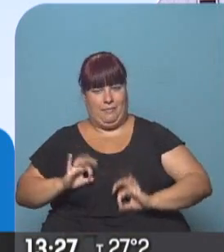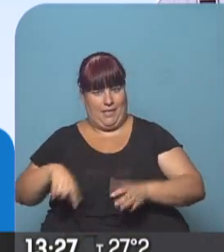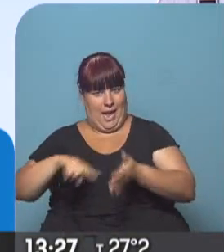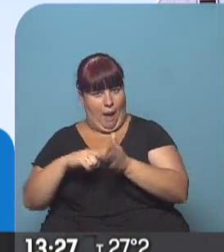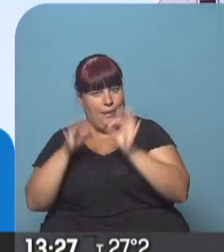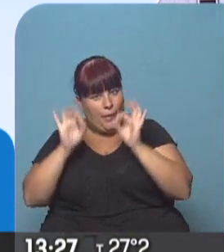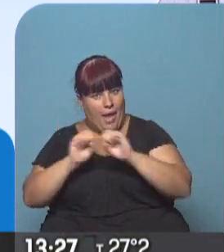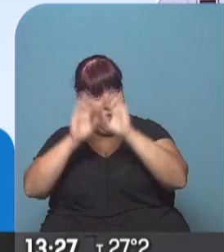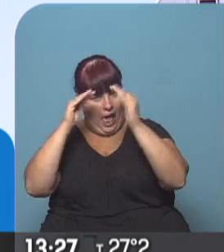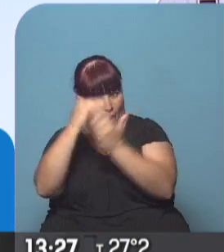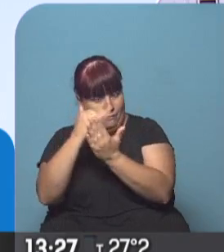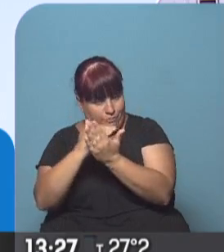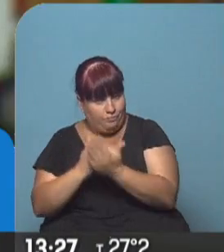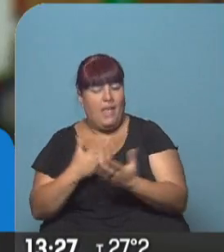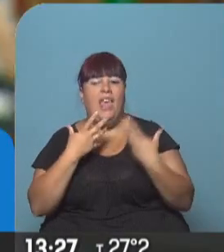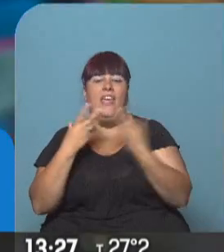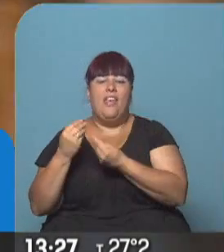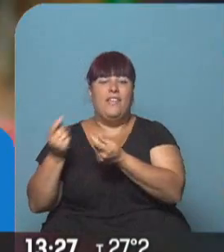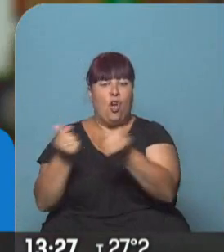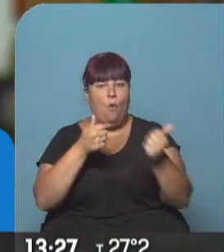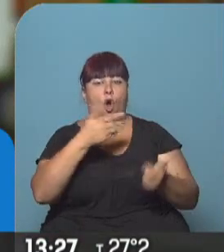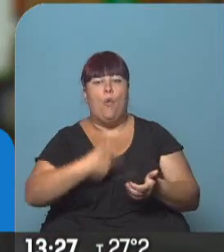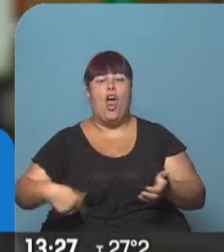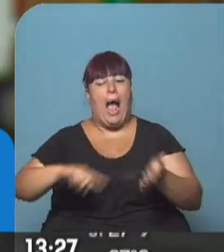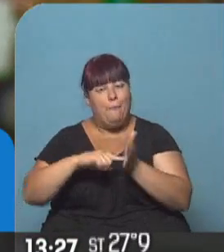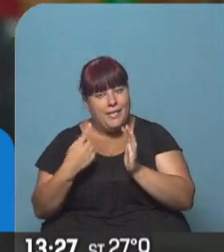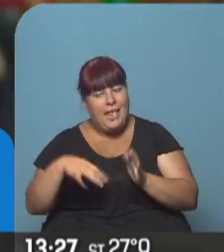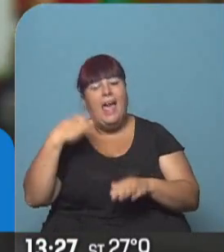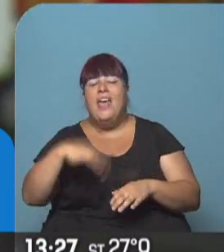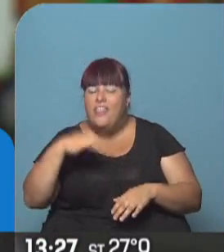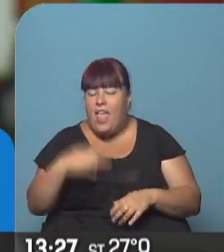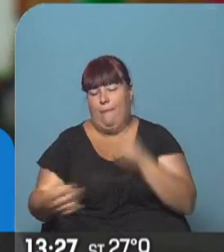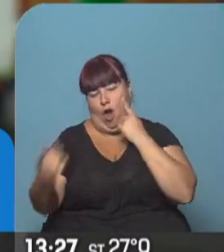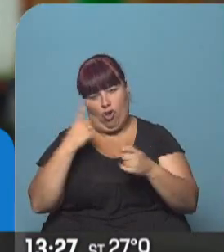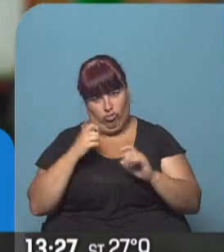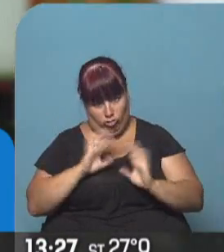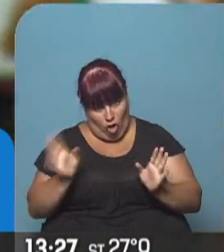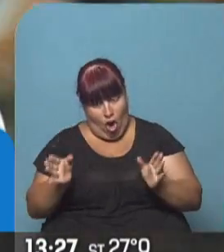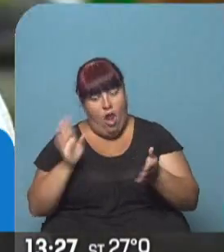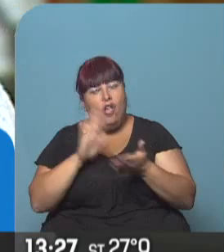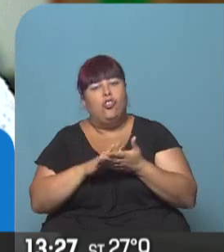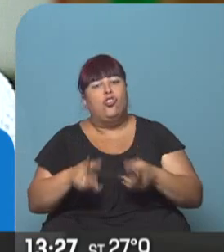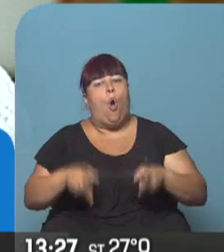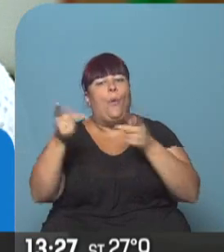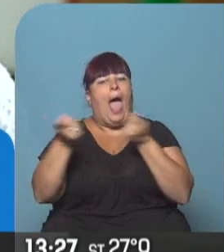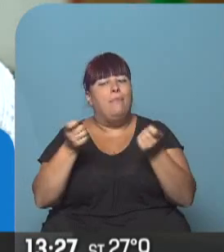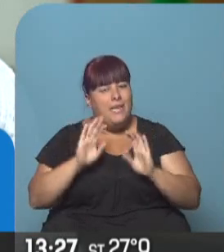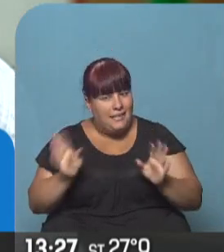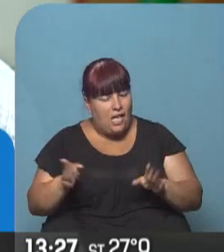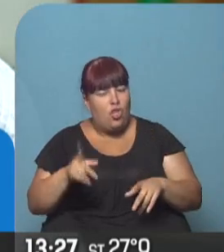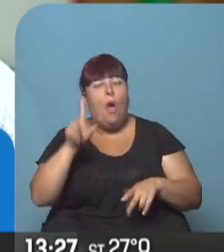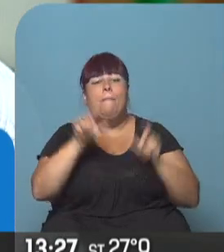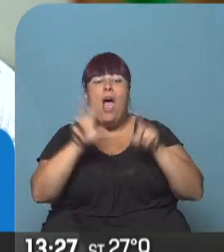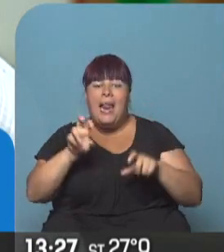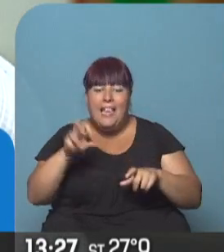Aires como corresponde, que Defensa del Consumidor del Gobierno de la Ciudad de Buenos Aires haga los controles sobre las administraciones y que los